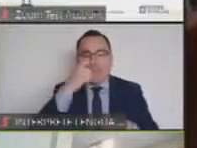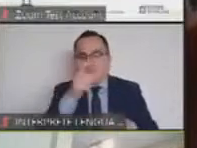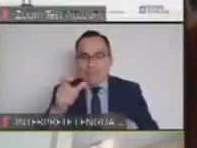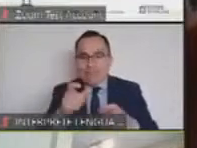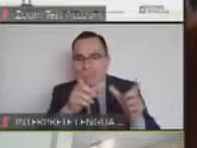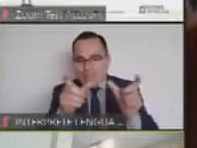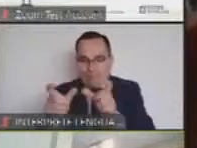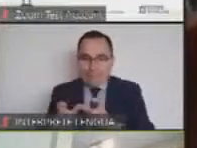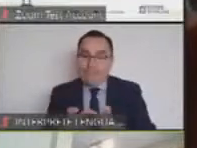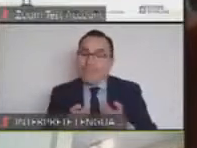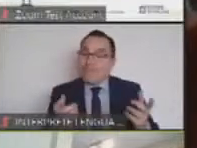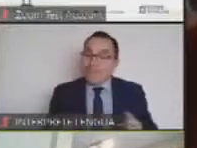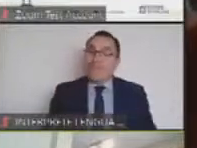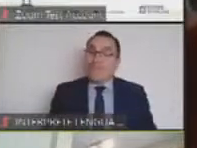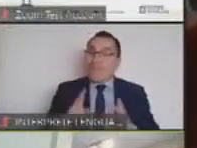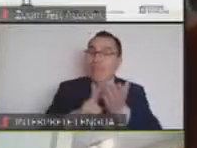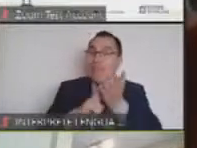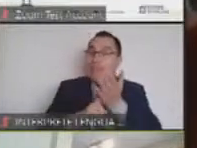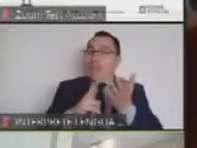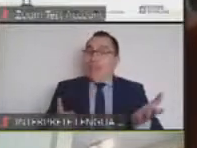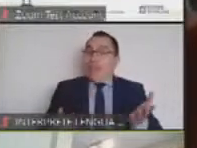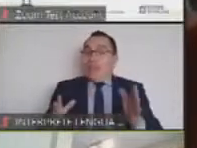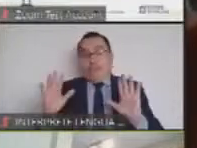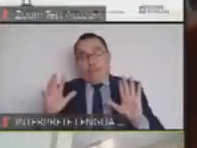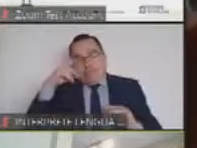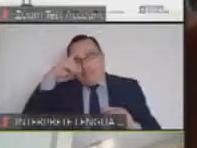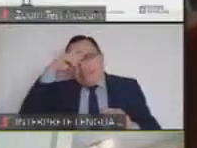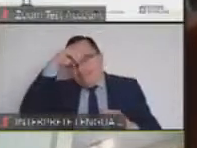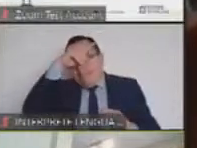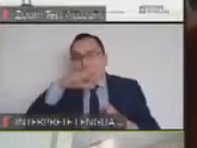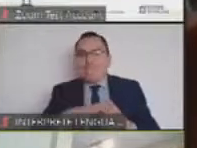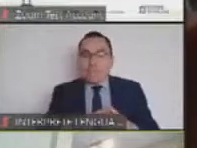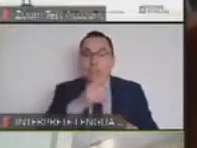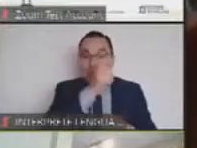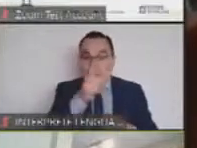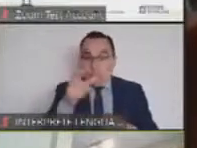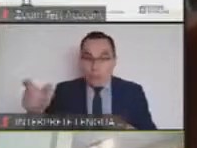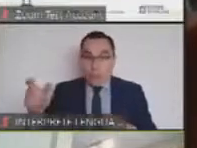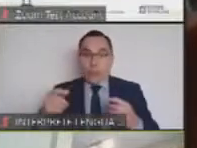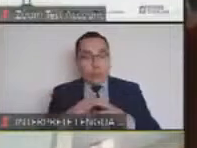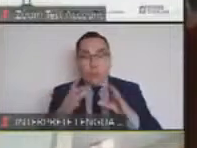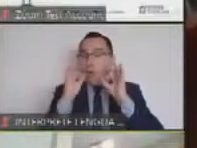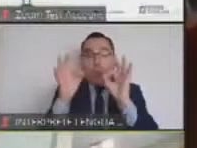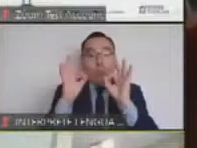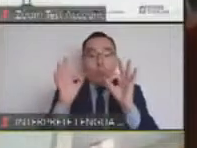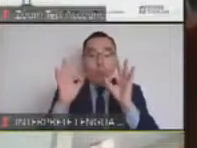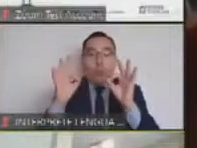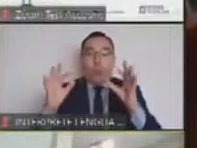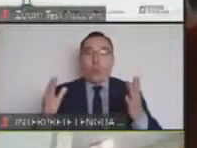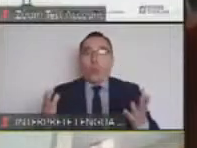Lo cierto es que nos cuesta a las personas comunes